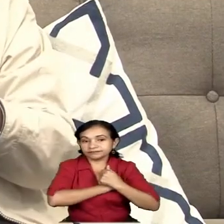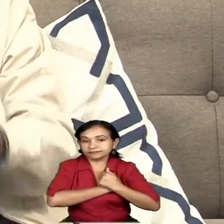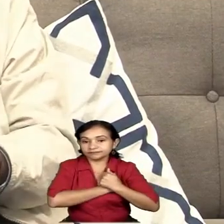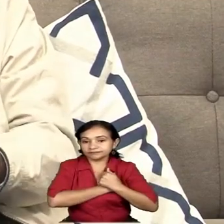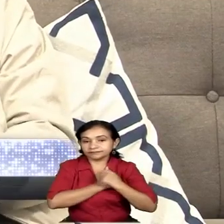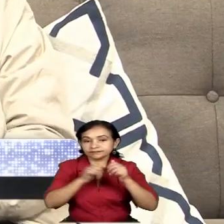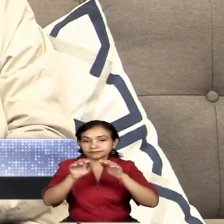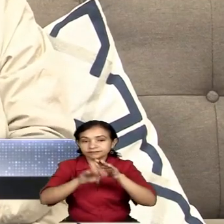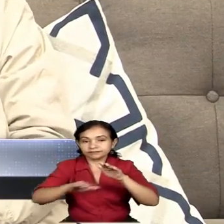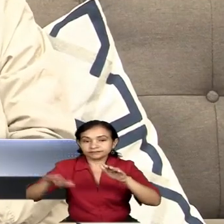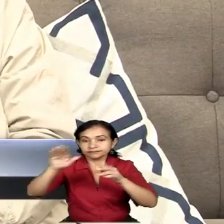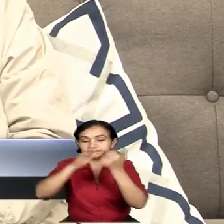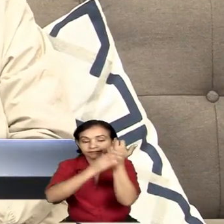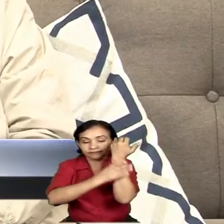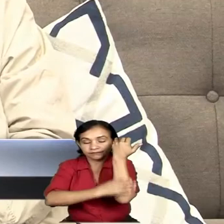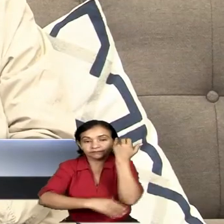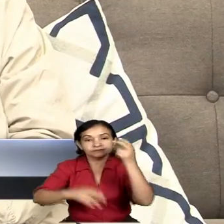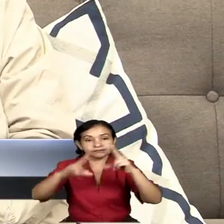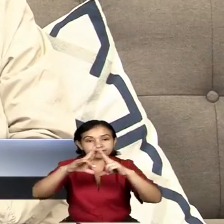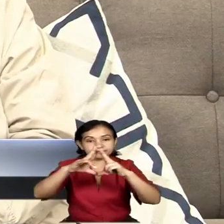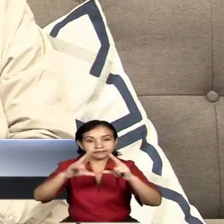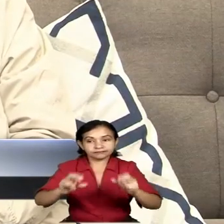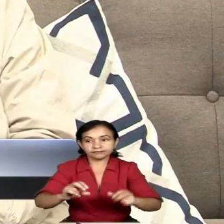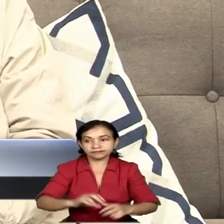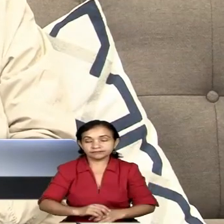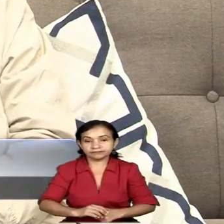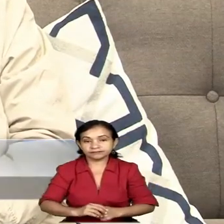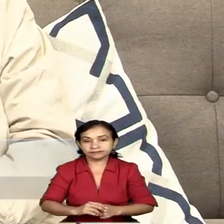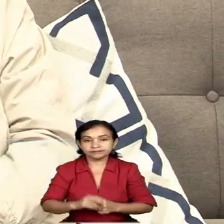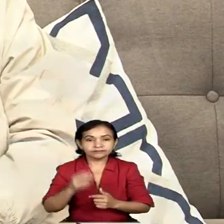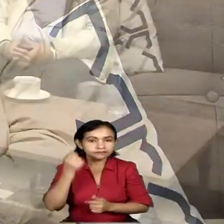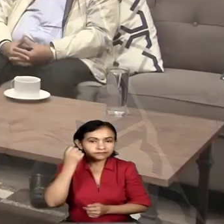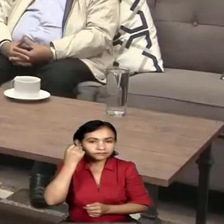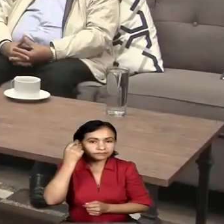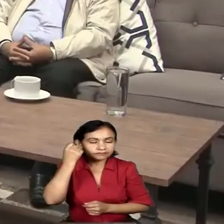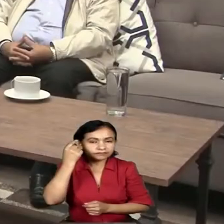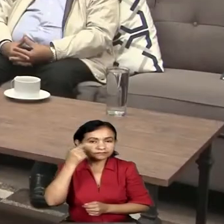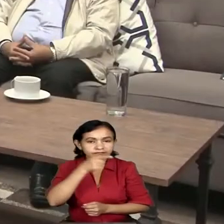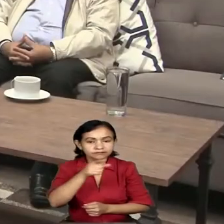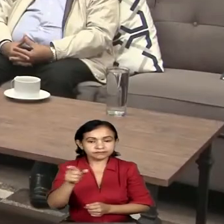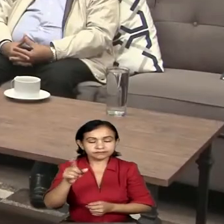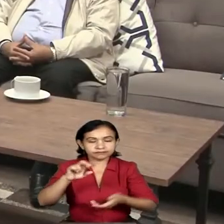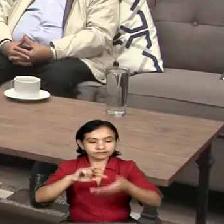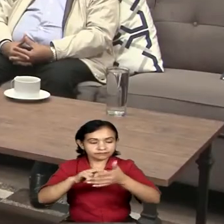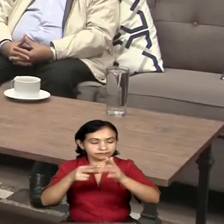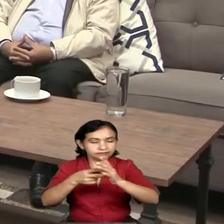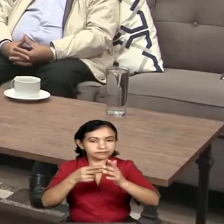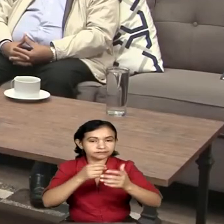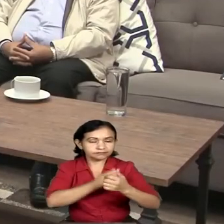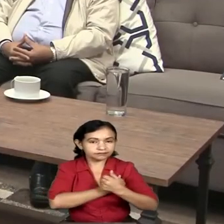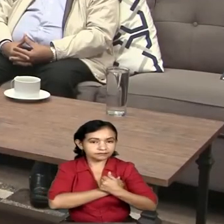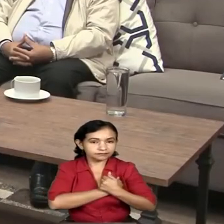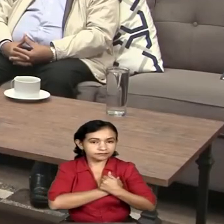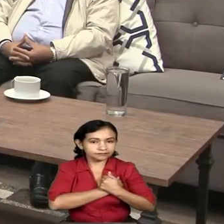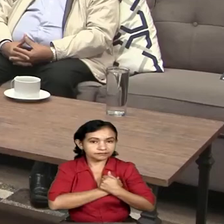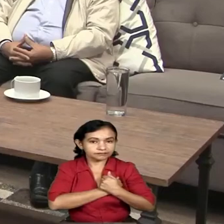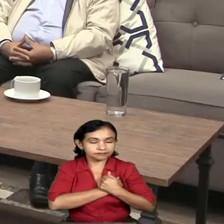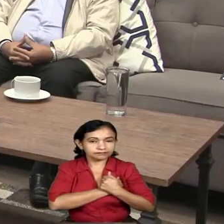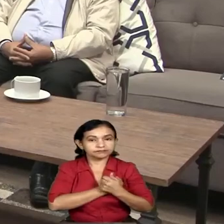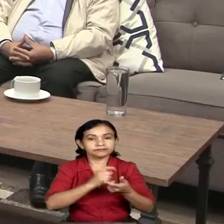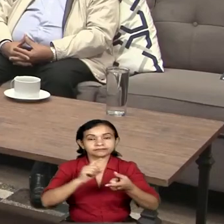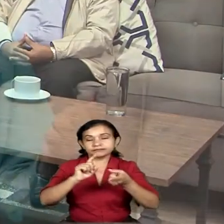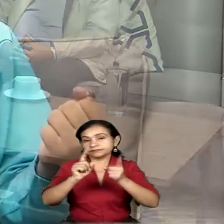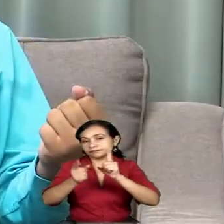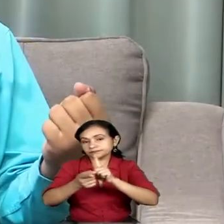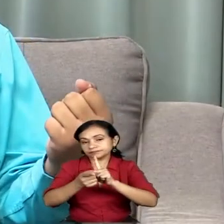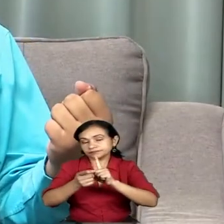más pobres de Nicaragua. Y precisamente dentro de esa comprensión del amor, pero también a través, traducido en